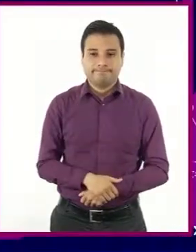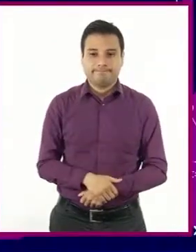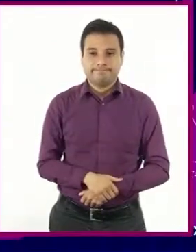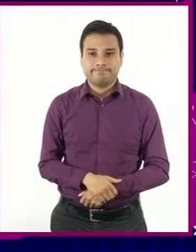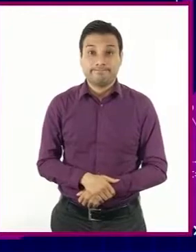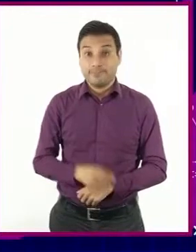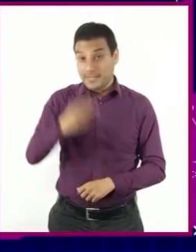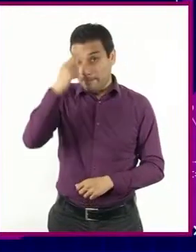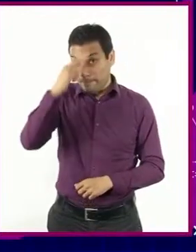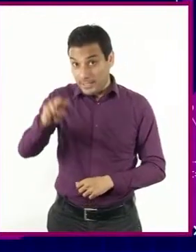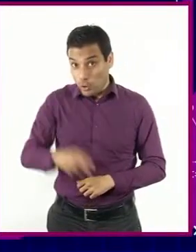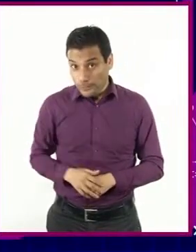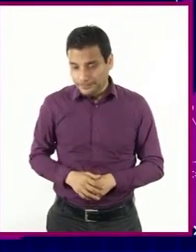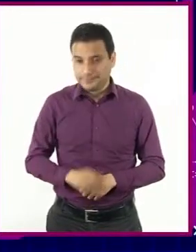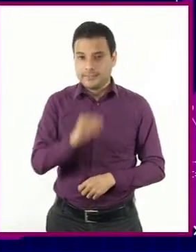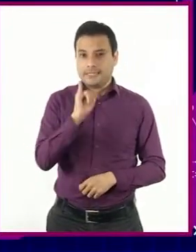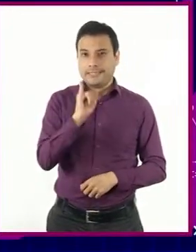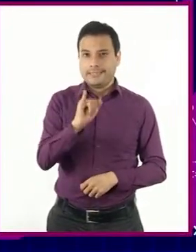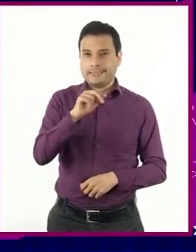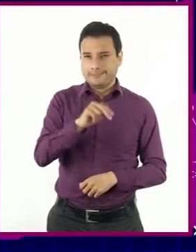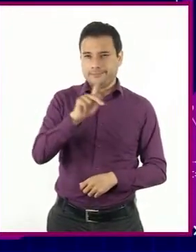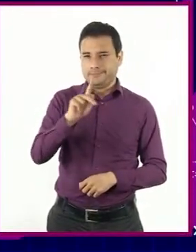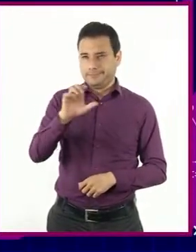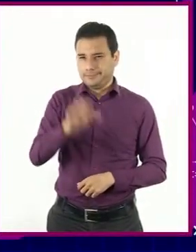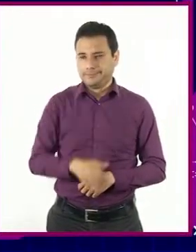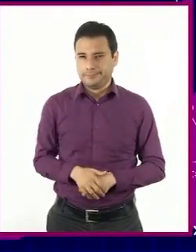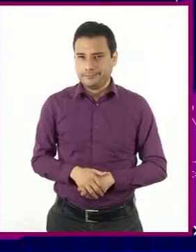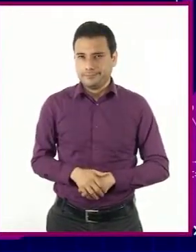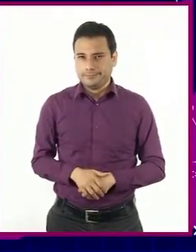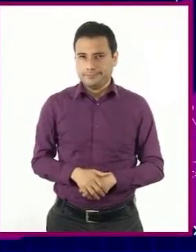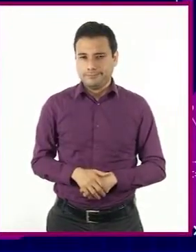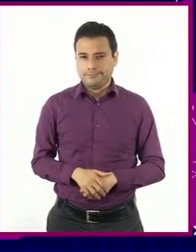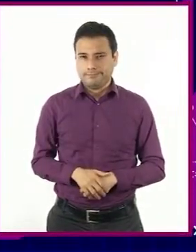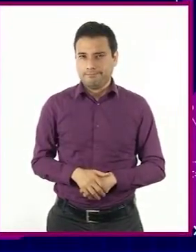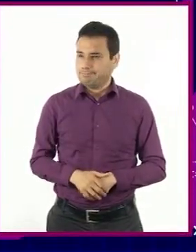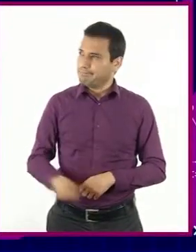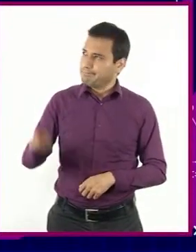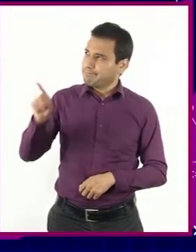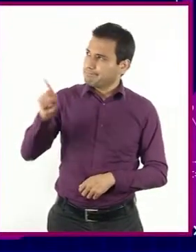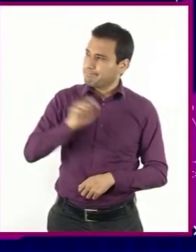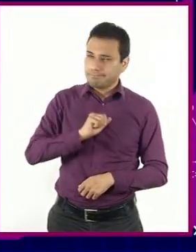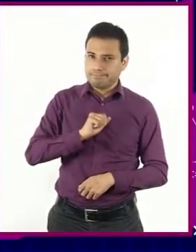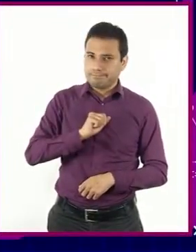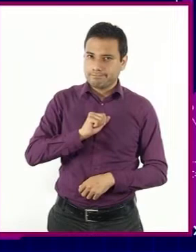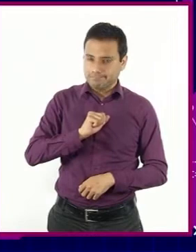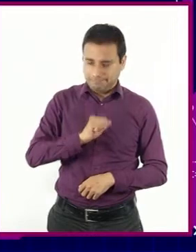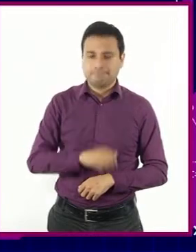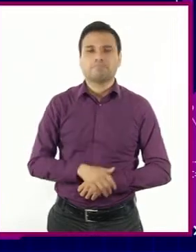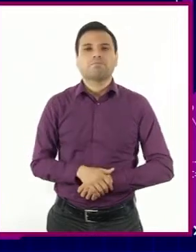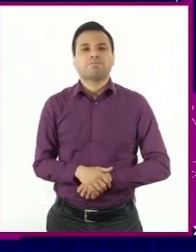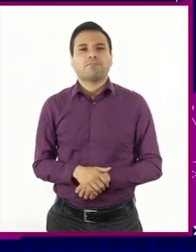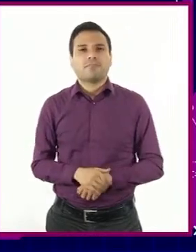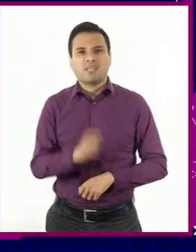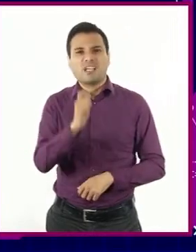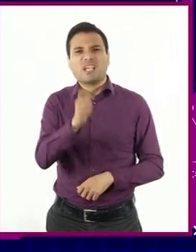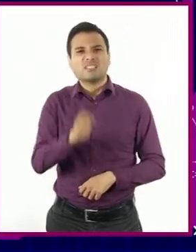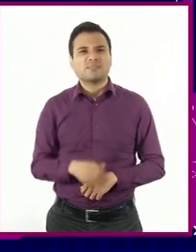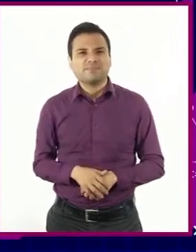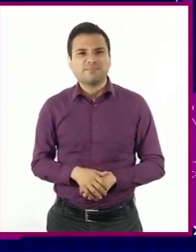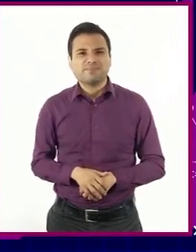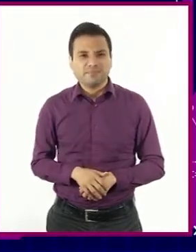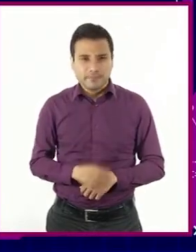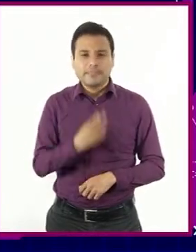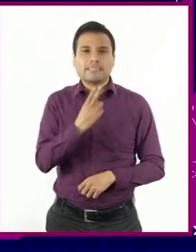En México, el Índice Nacional de Precios al Consumidor, conocido como el INPC, es un índice